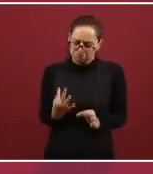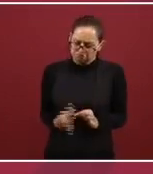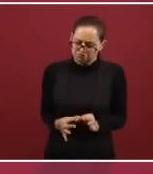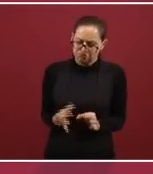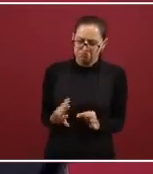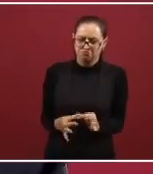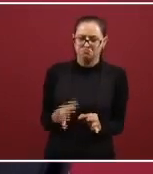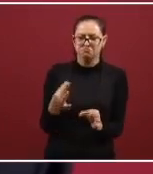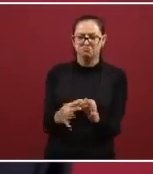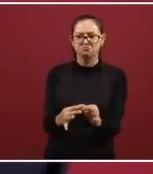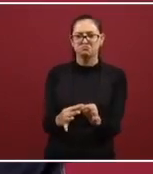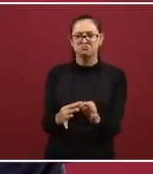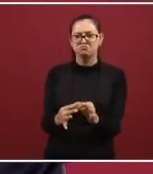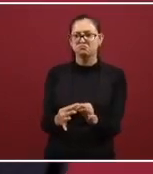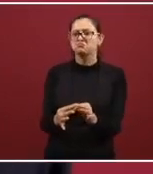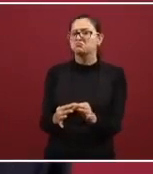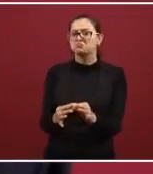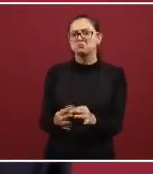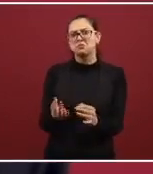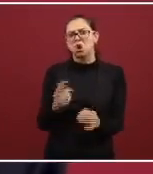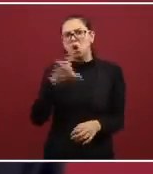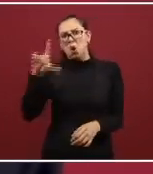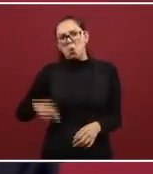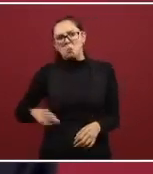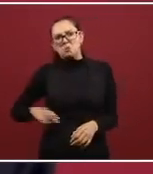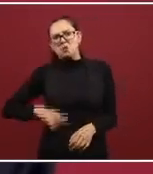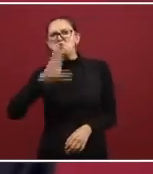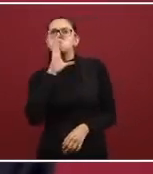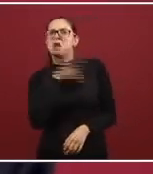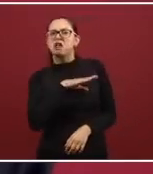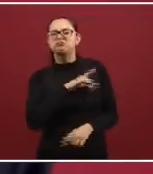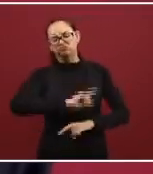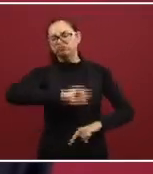el principio de la revocación del mandato.